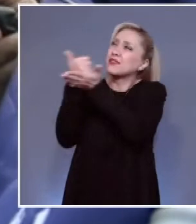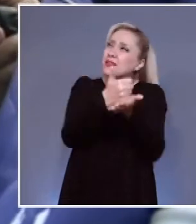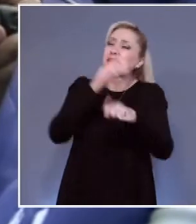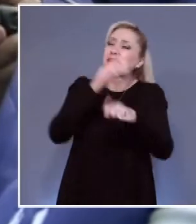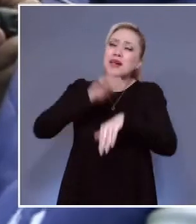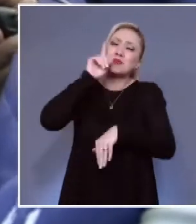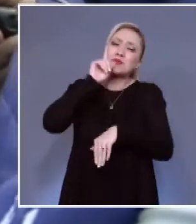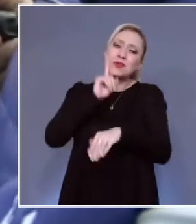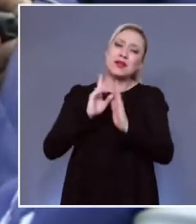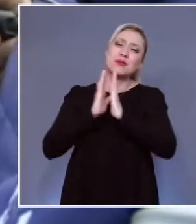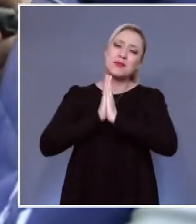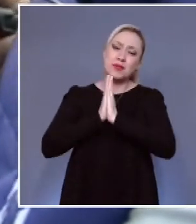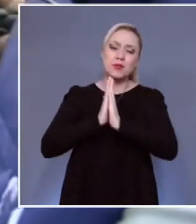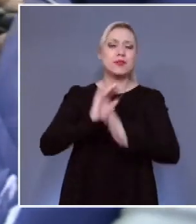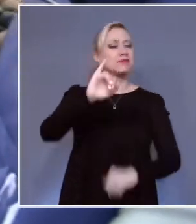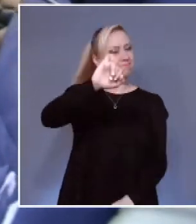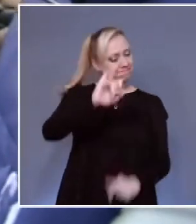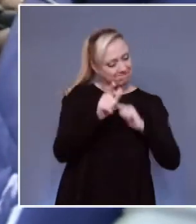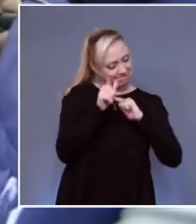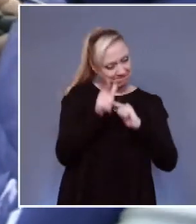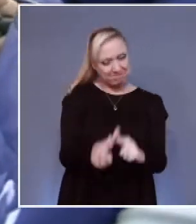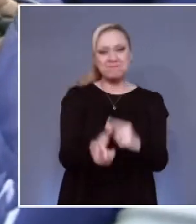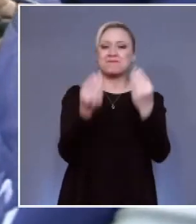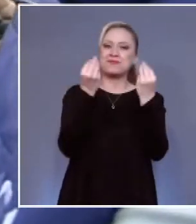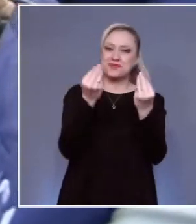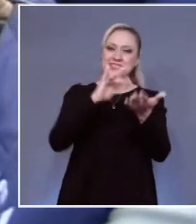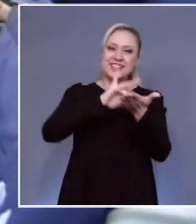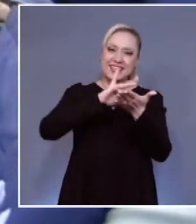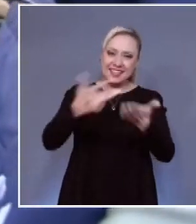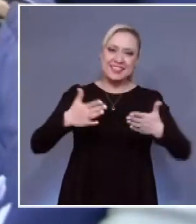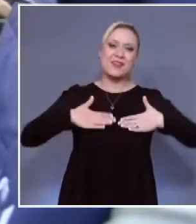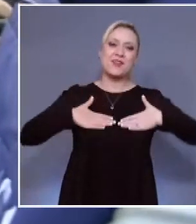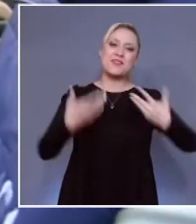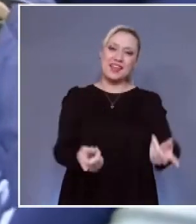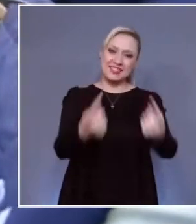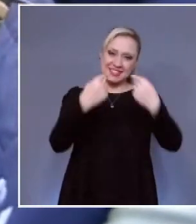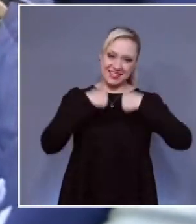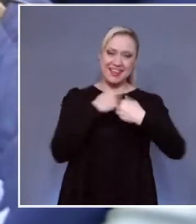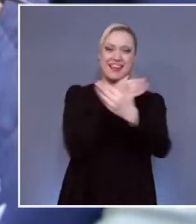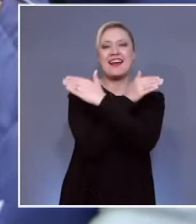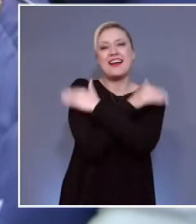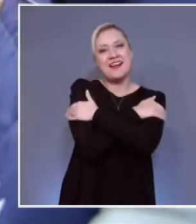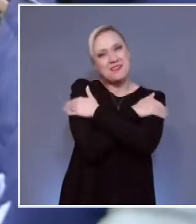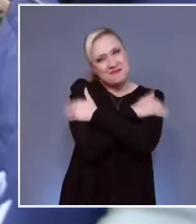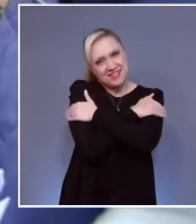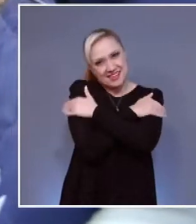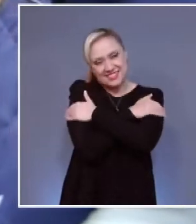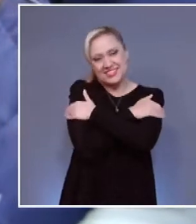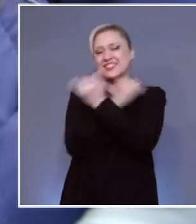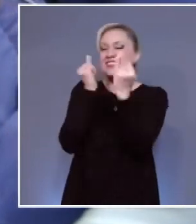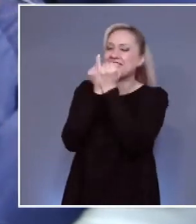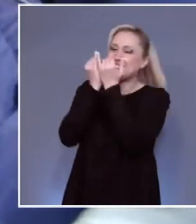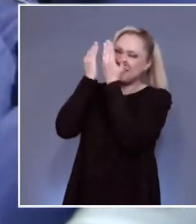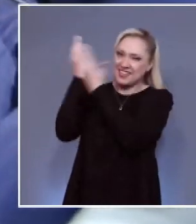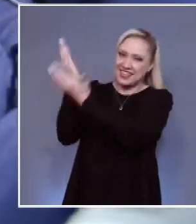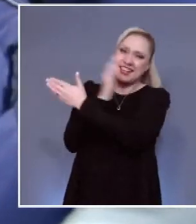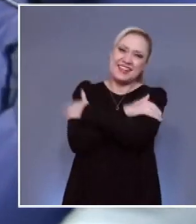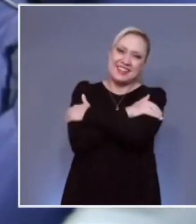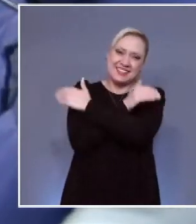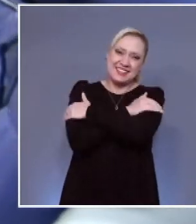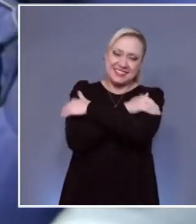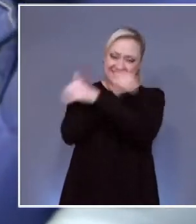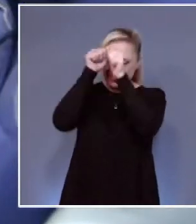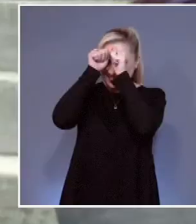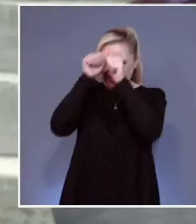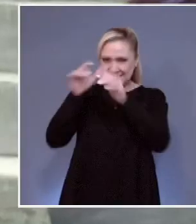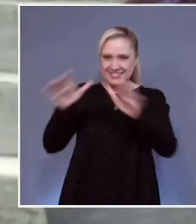Así seguiremos. Muchas gracias por su confianza. Le mando muchas gracias. Un abrazo muy fuerte. Igualmente. Bendiciones. Gracias. Igual por usted.